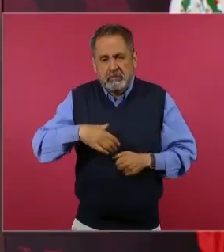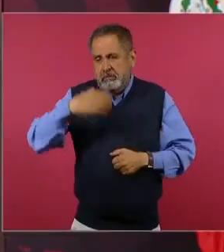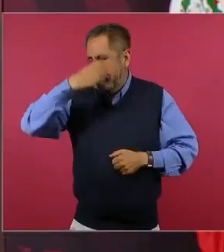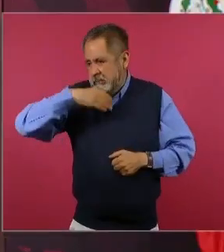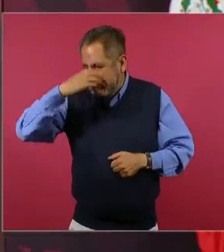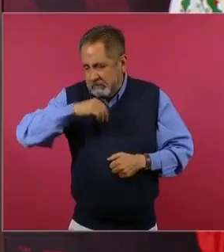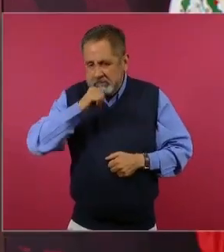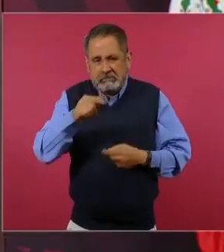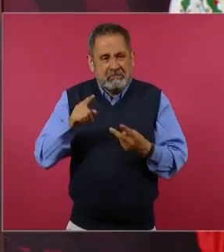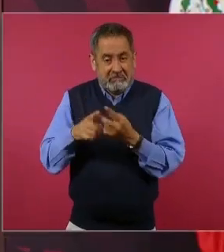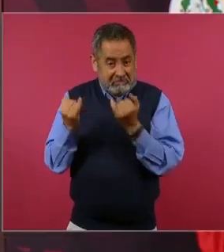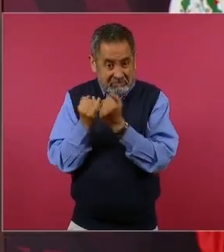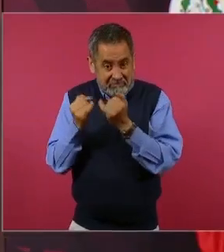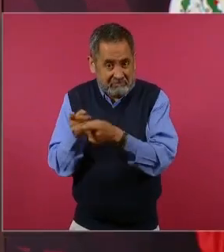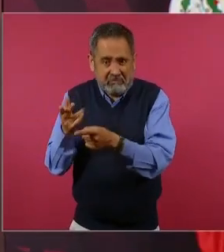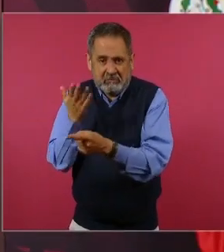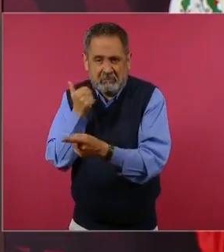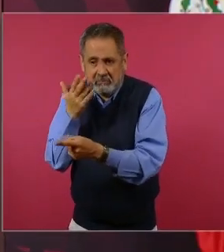Cárdenas,